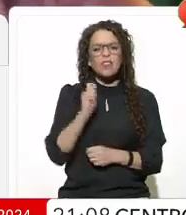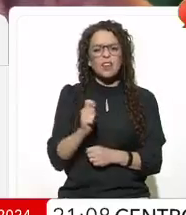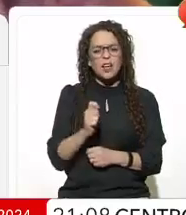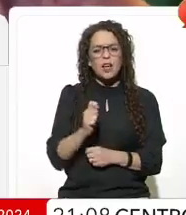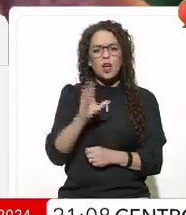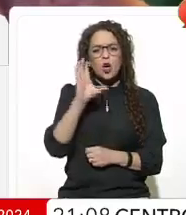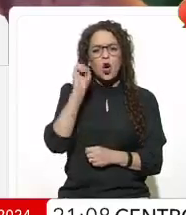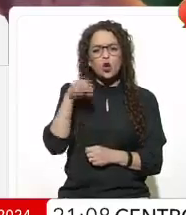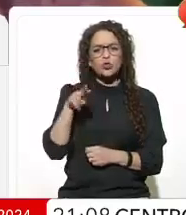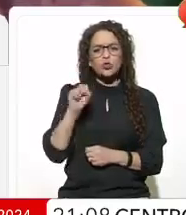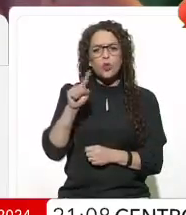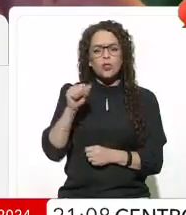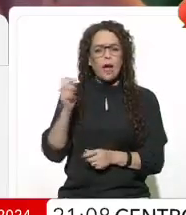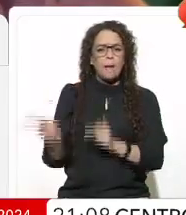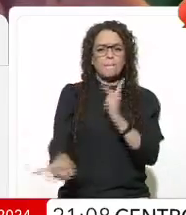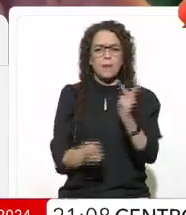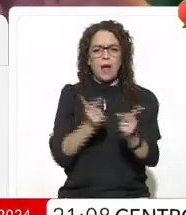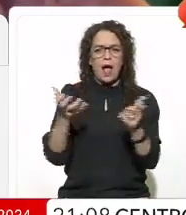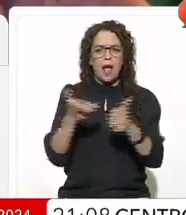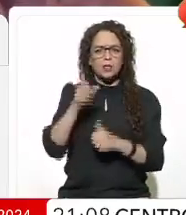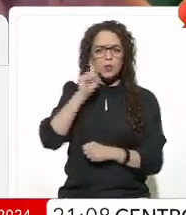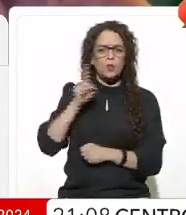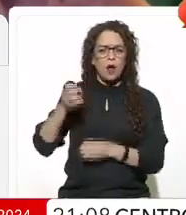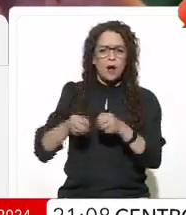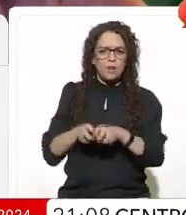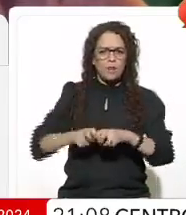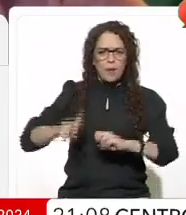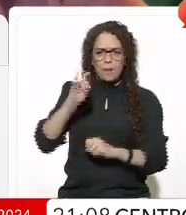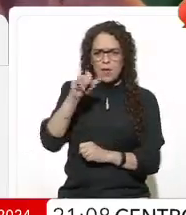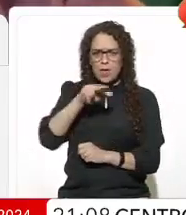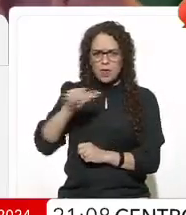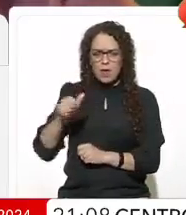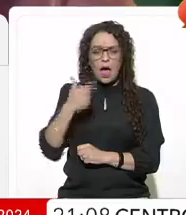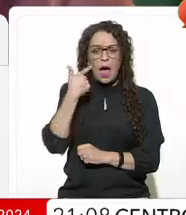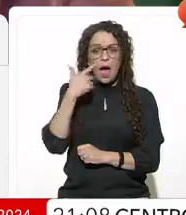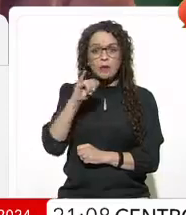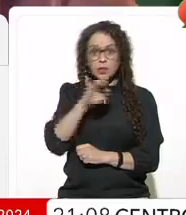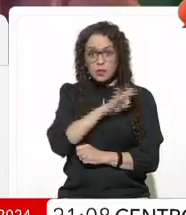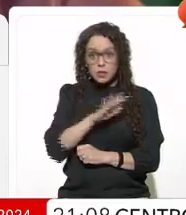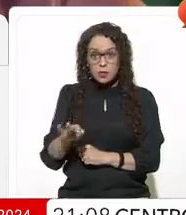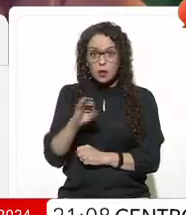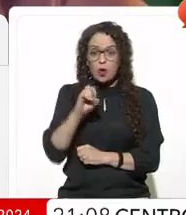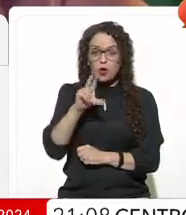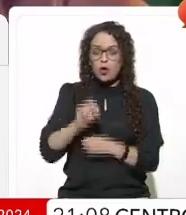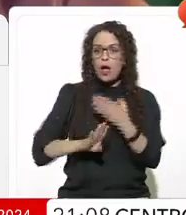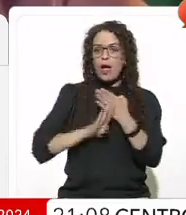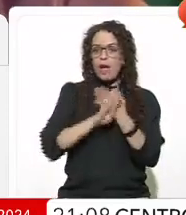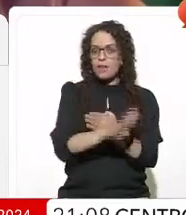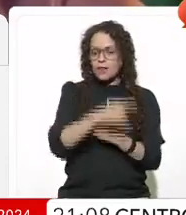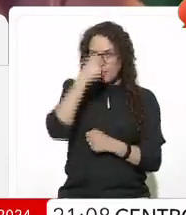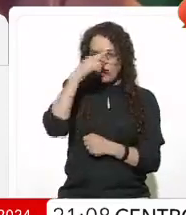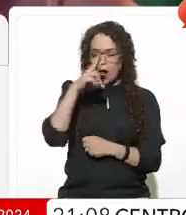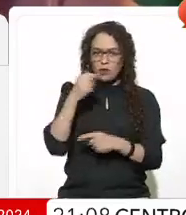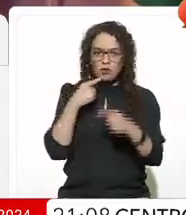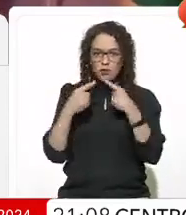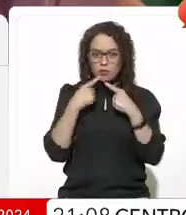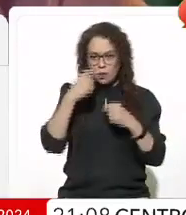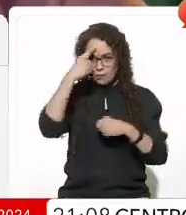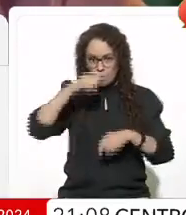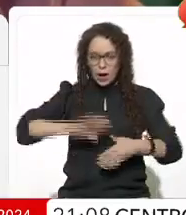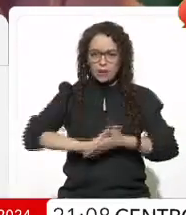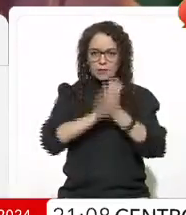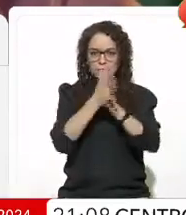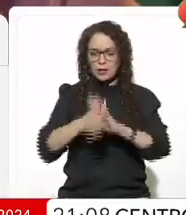ministra presidenta Norma Piña para ver si se puede o no frenar la discusión de la reforma al